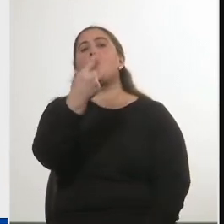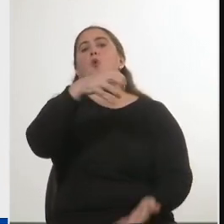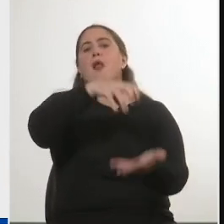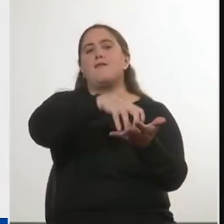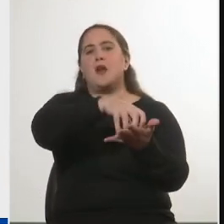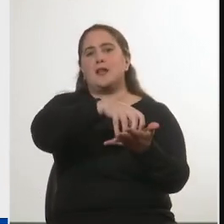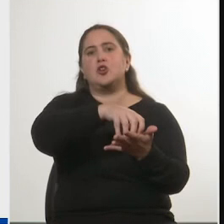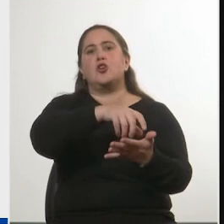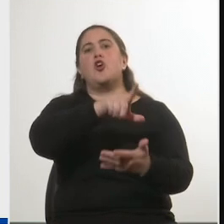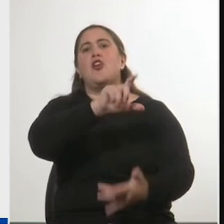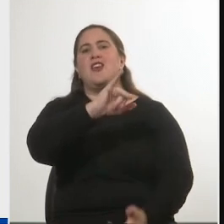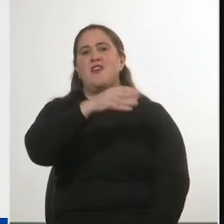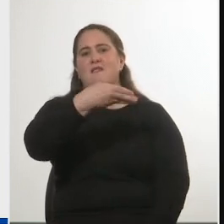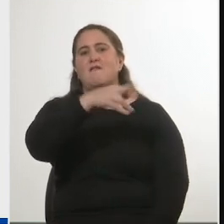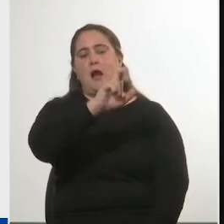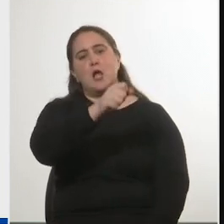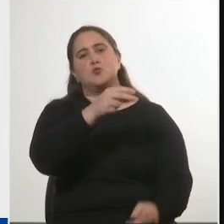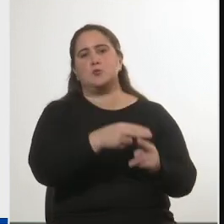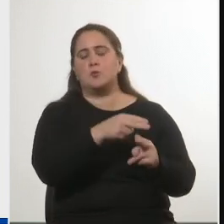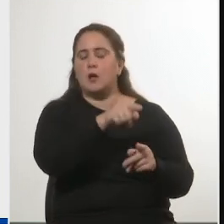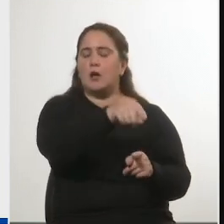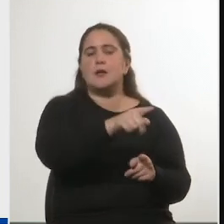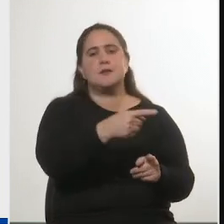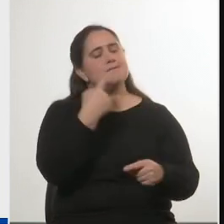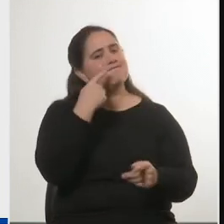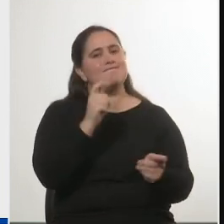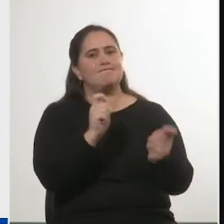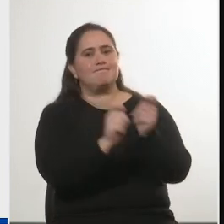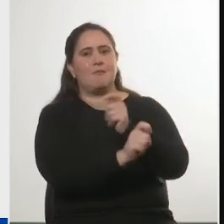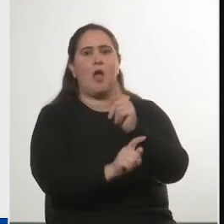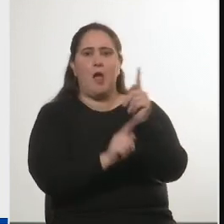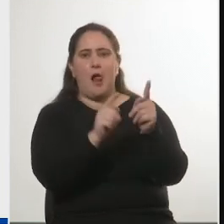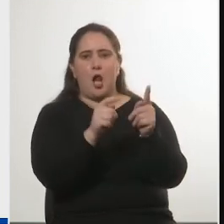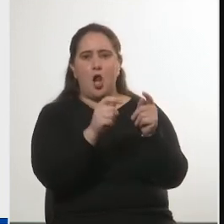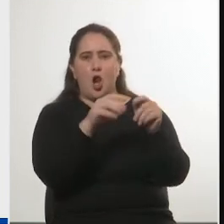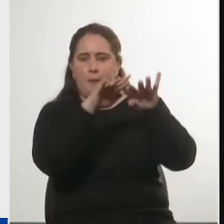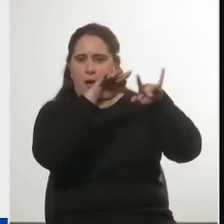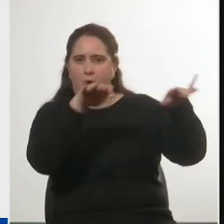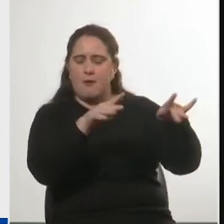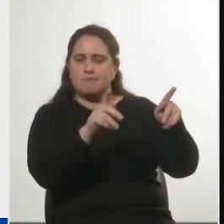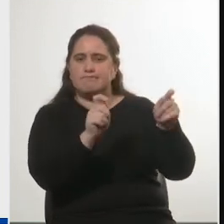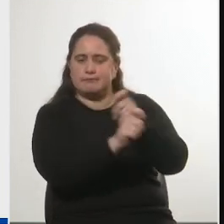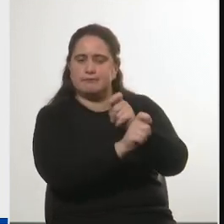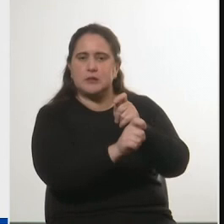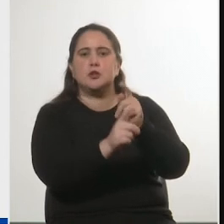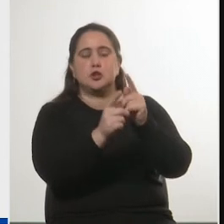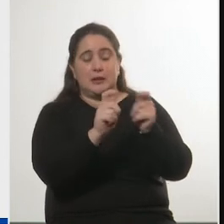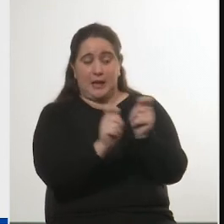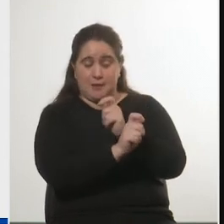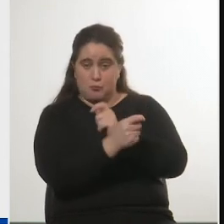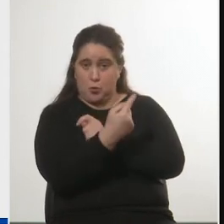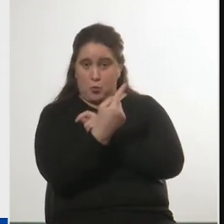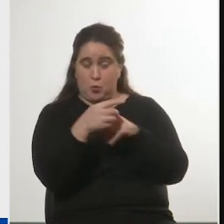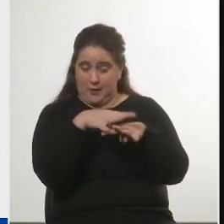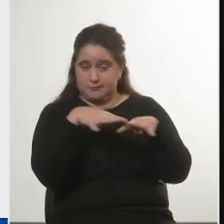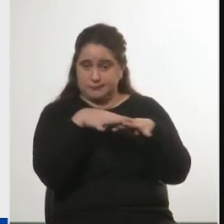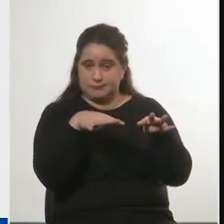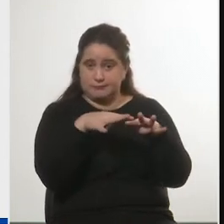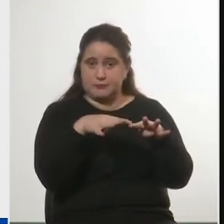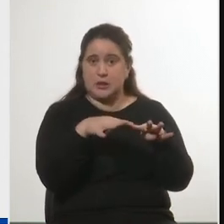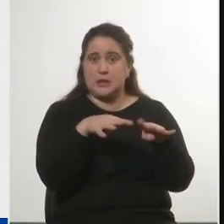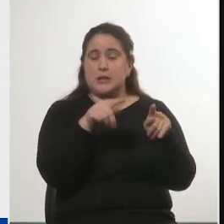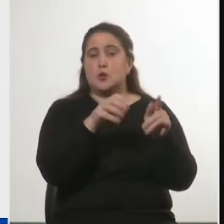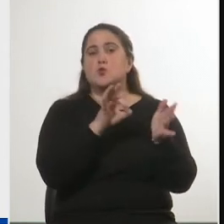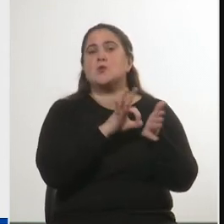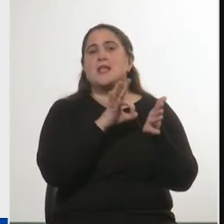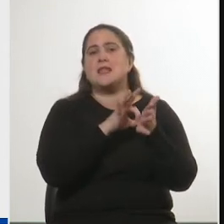El laboratorio Libra evaluó realizar los cambios de membrana que debía hacer, realizó un cambio de membrana